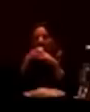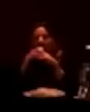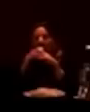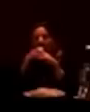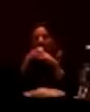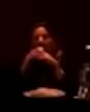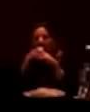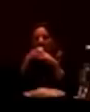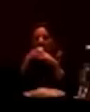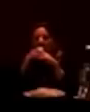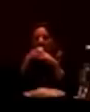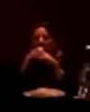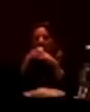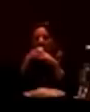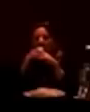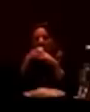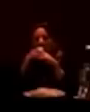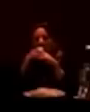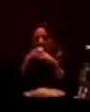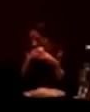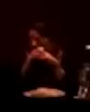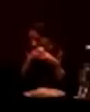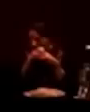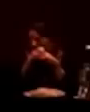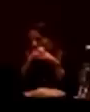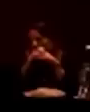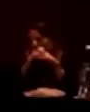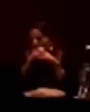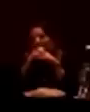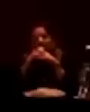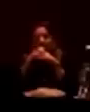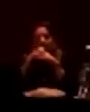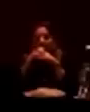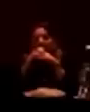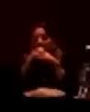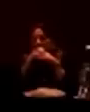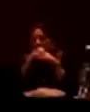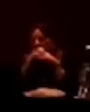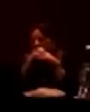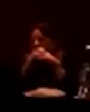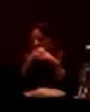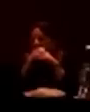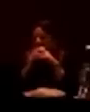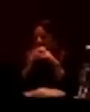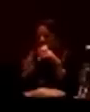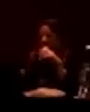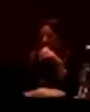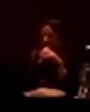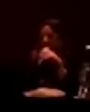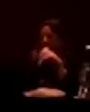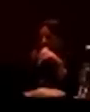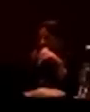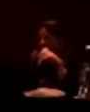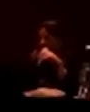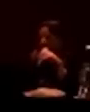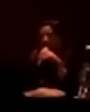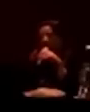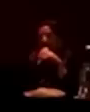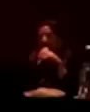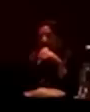agosto del 2022 a otro lugar una cuarta cuestión en el tema de Sedena